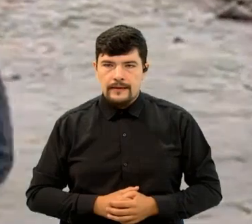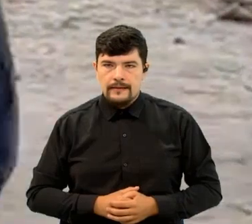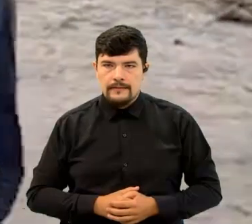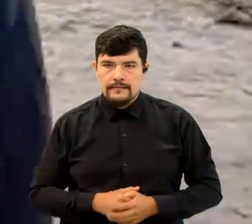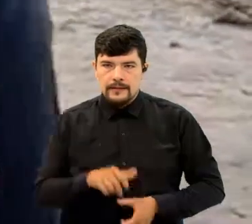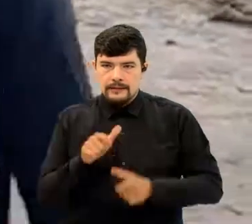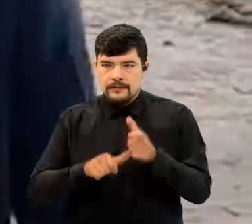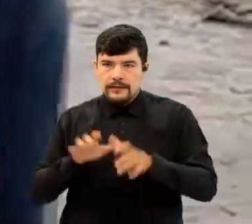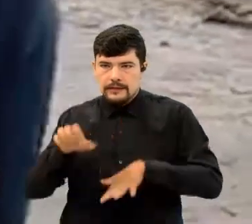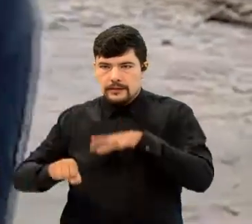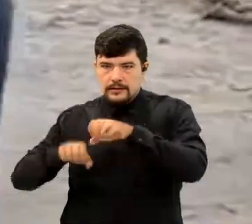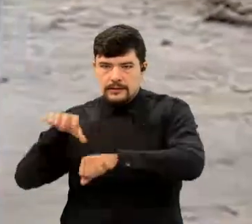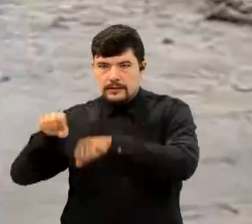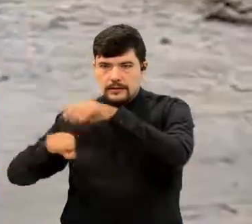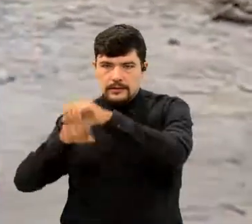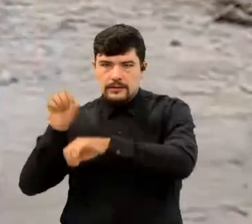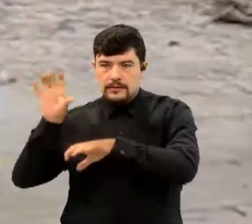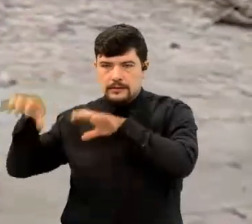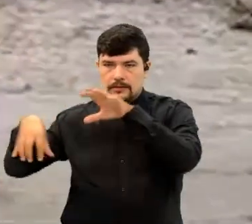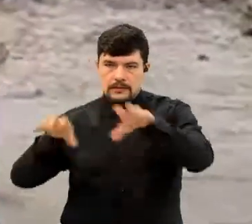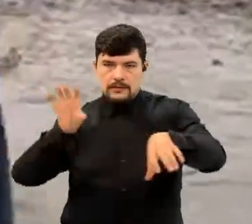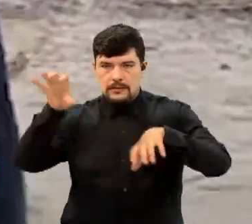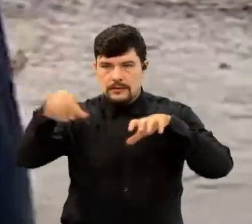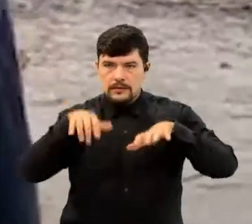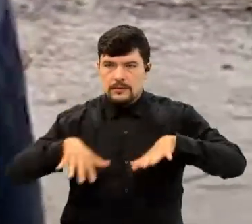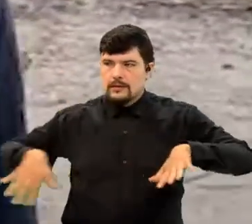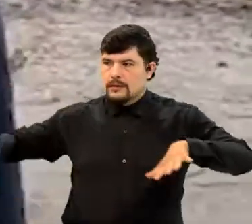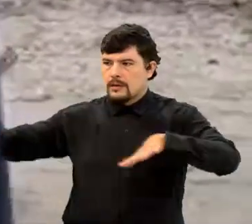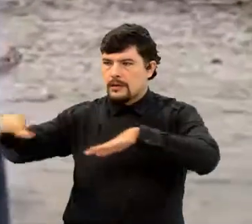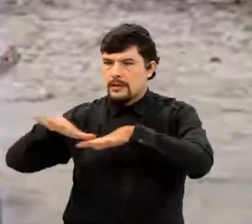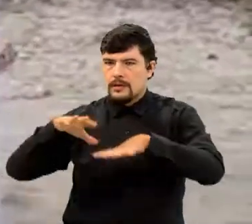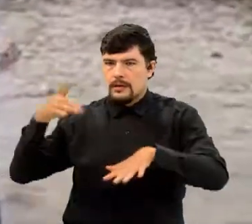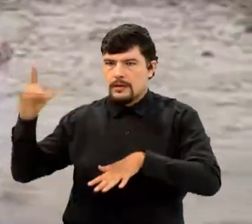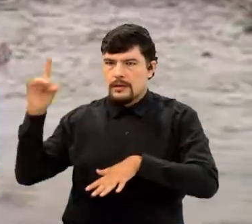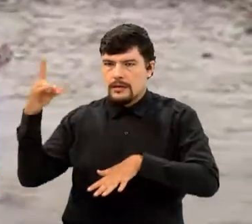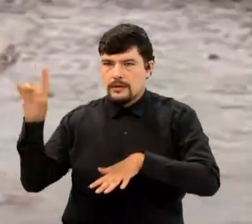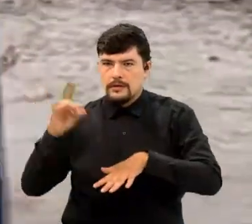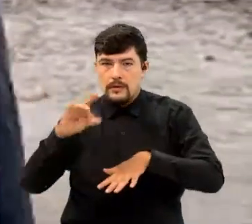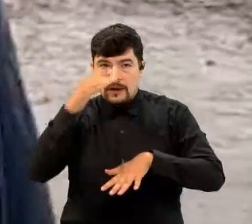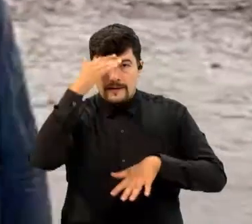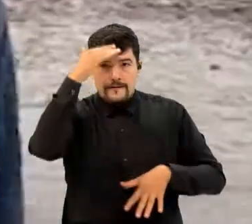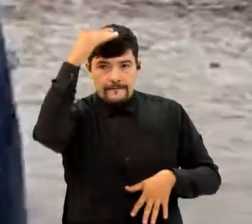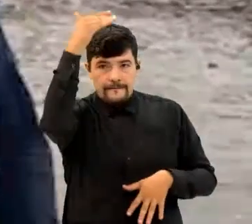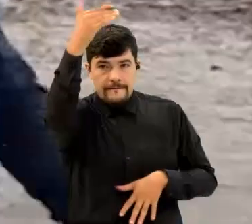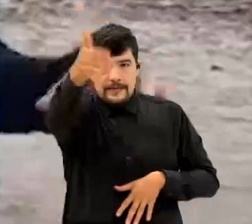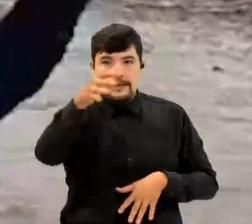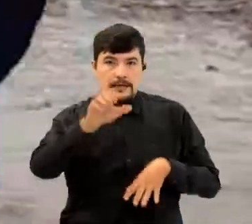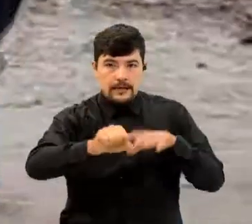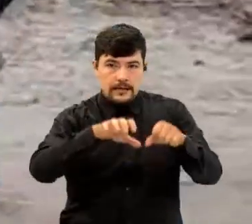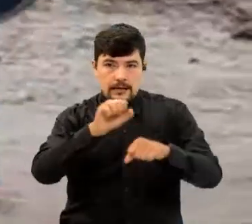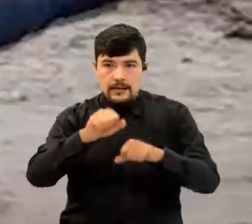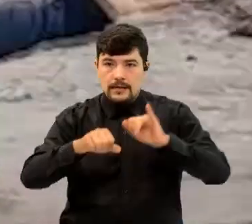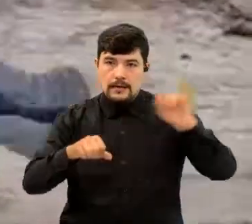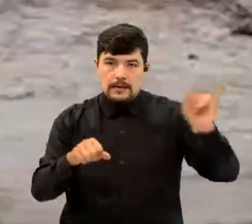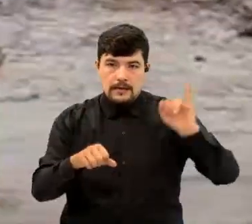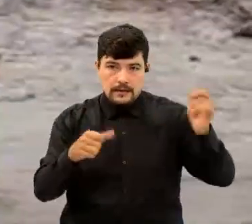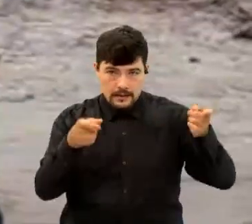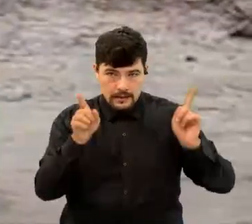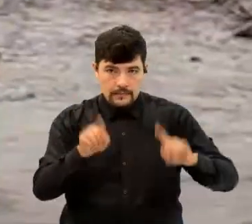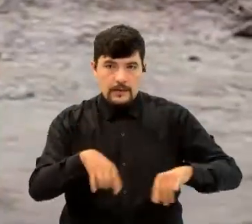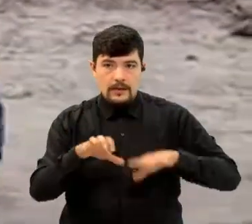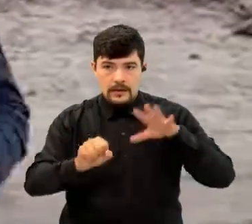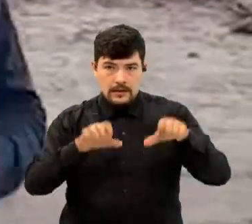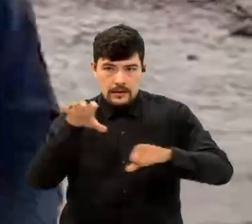nos han invadido. Nos invadieron la parte del lado derecho de nuestro barrio, al fondo nos invadieron también y al lado izquierdo nos